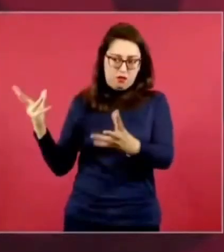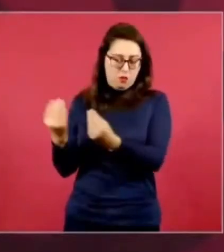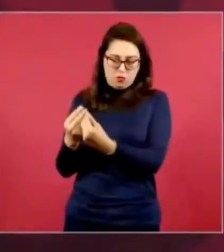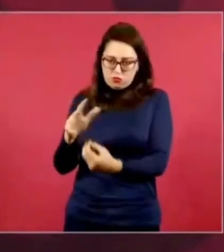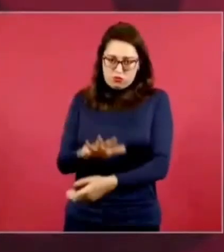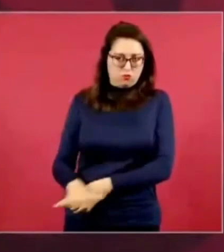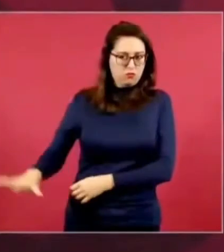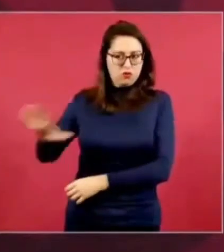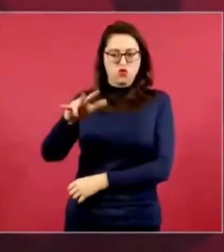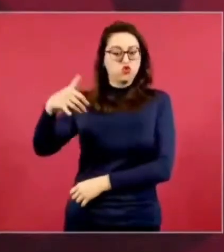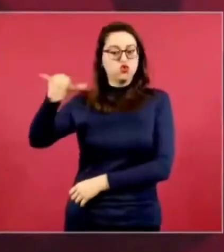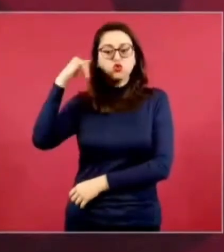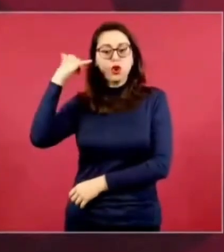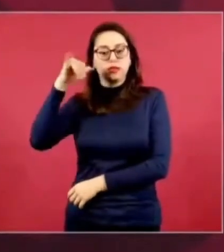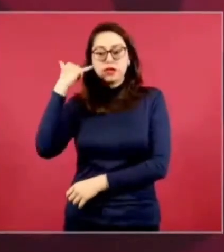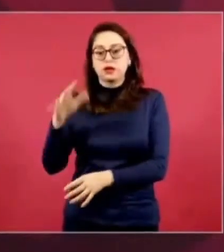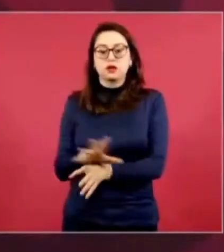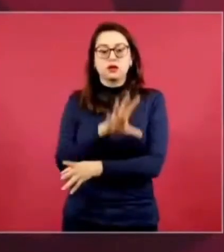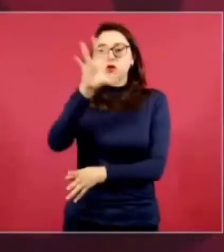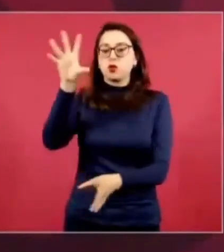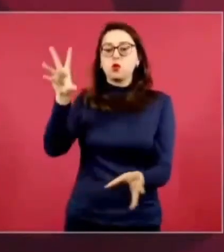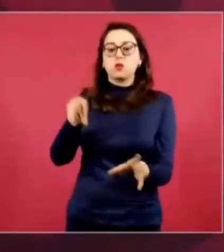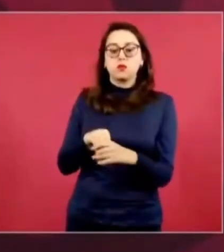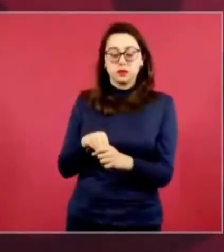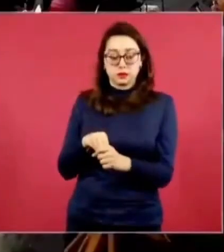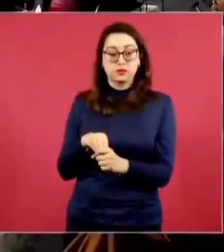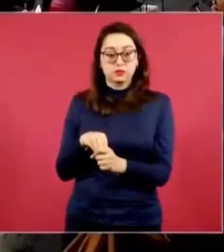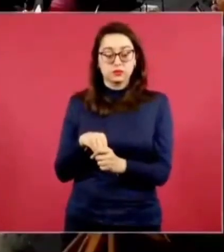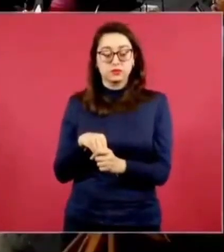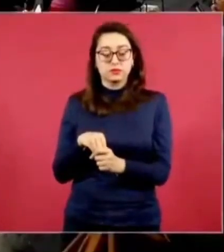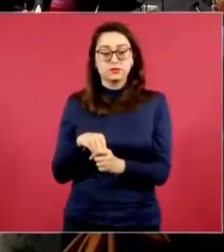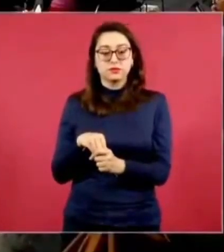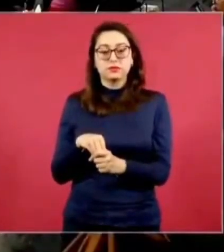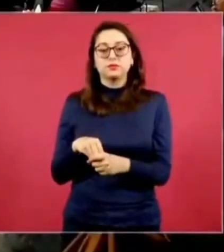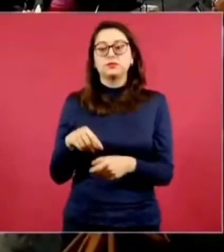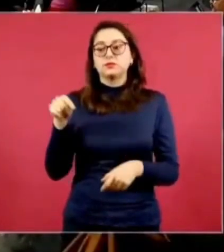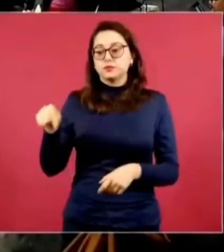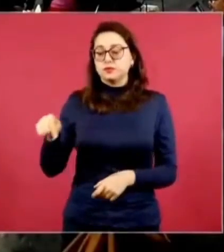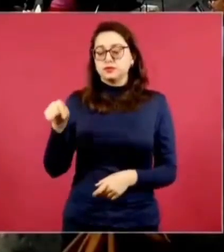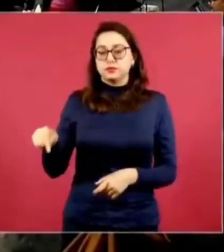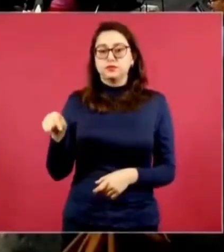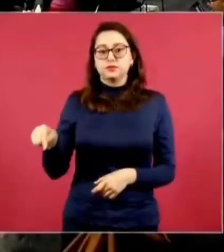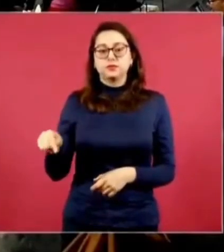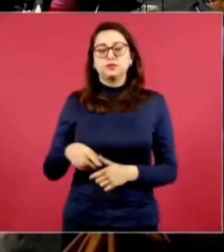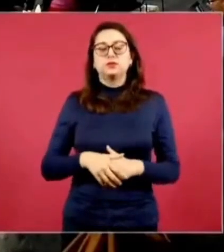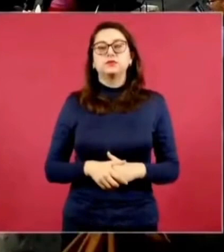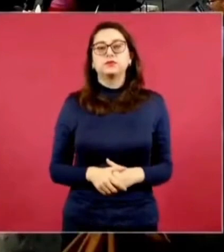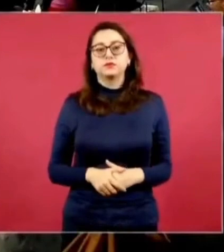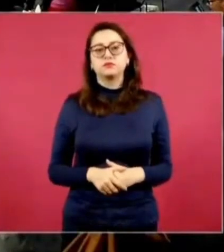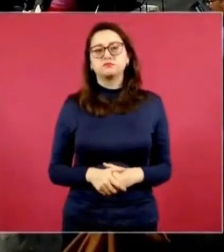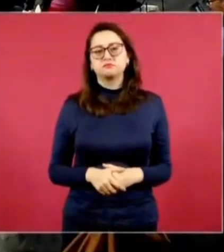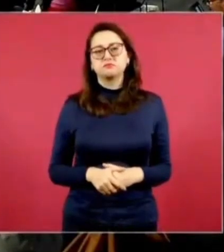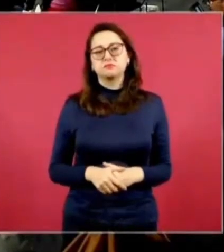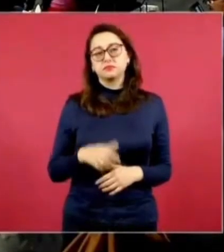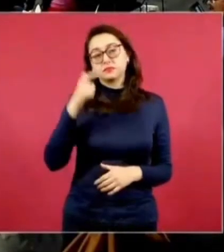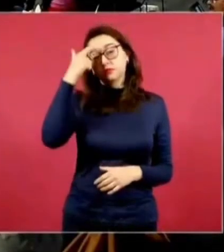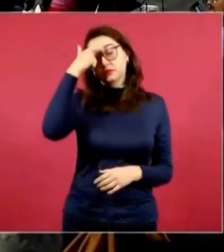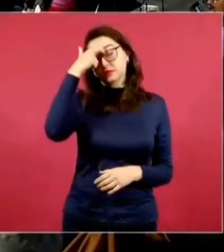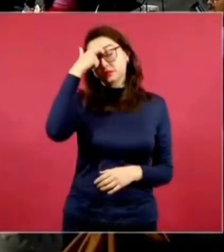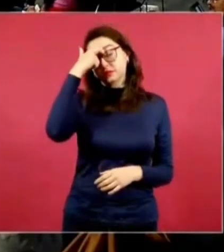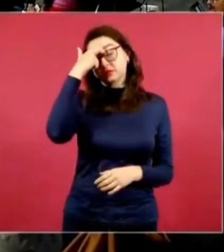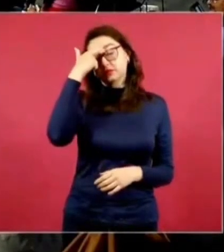enqu la parte del Golfo sobre todo eh tenía como